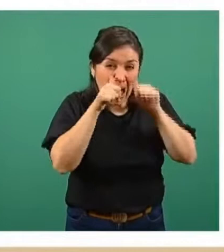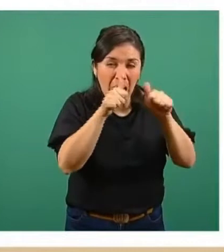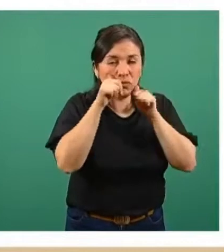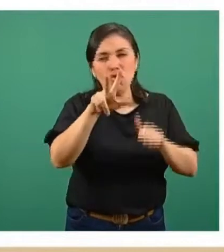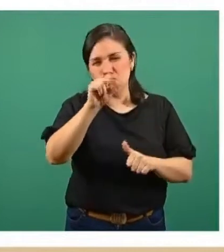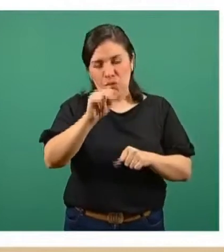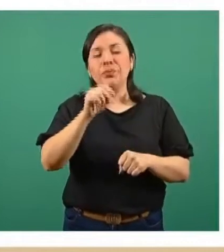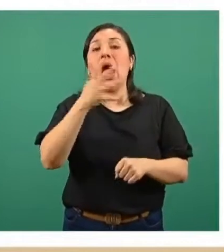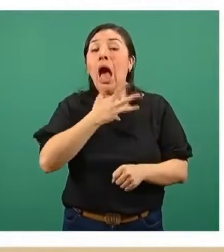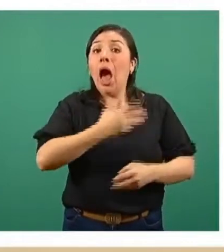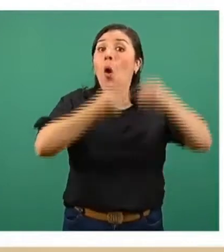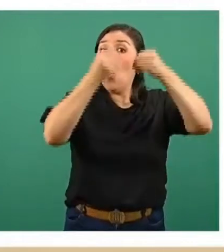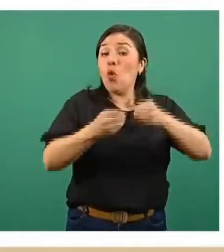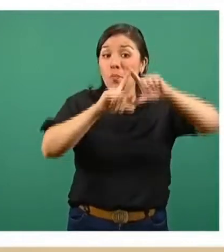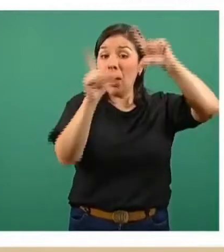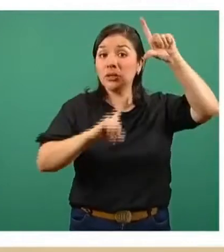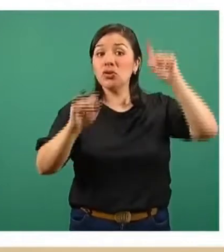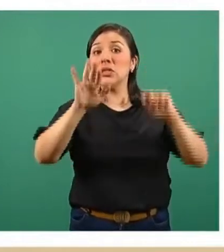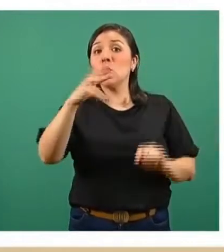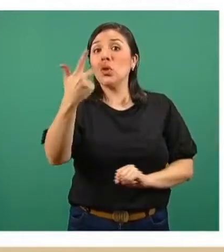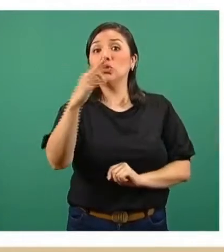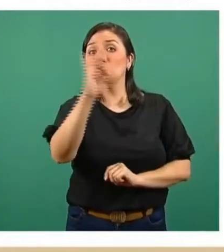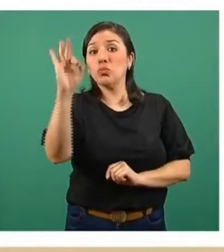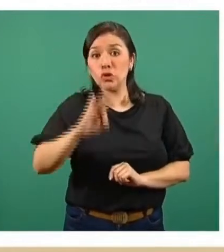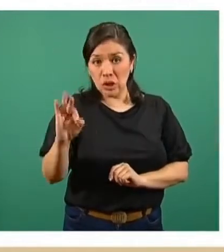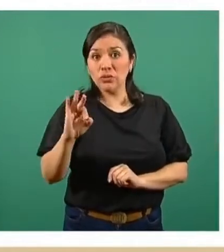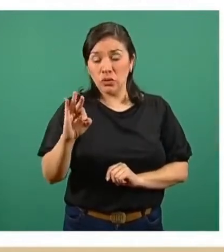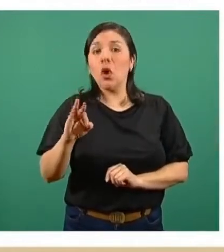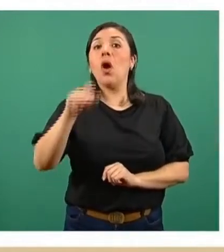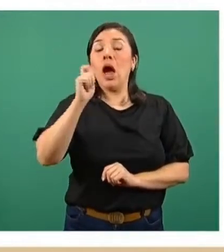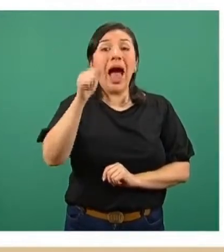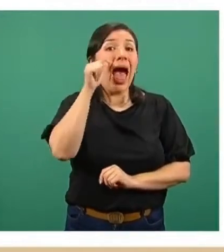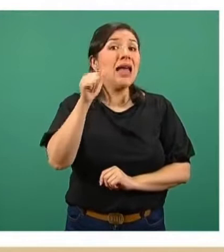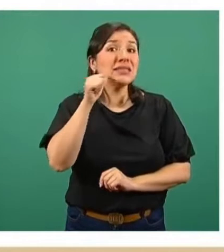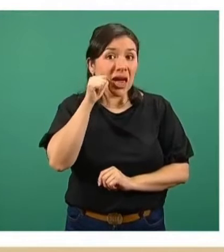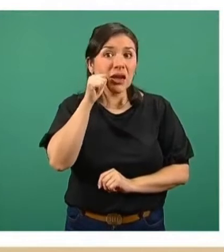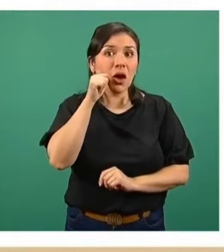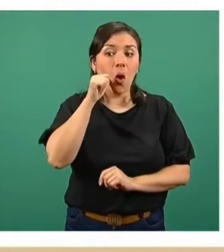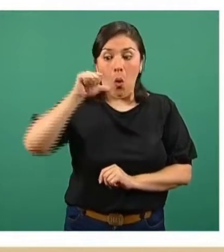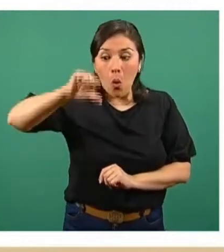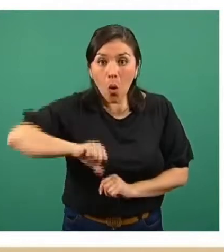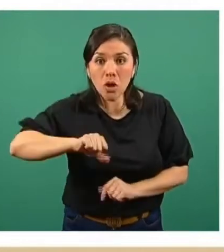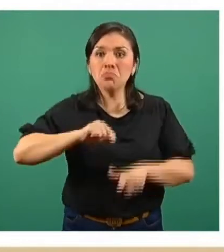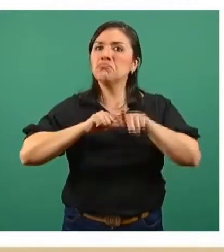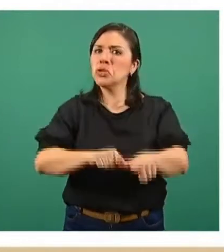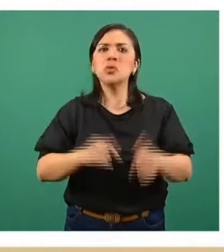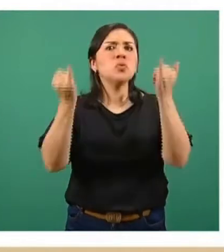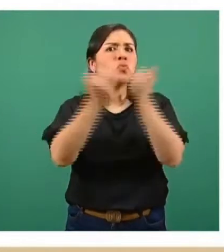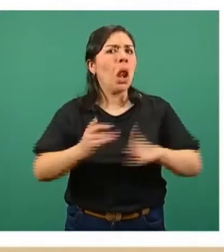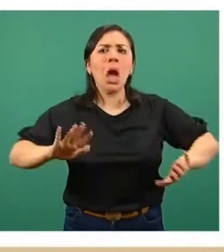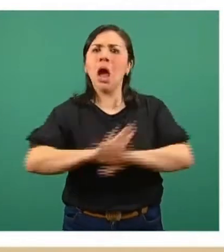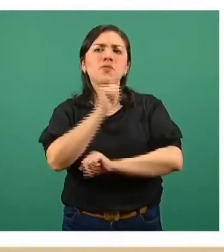Tenemos una ocupación nacional del 58%, que del día de ayer al día de hoy se mantiene sin ningún